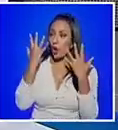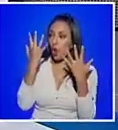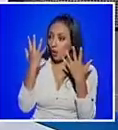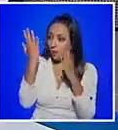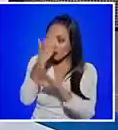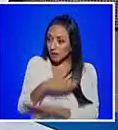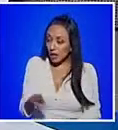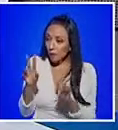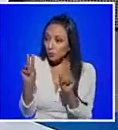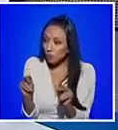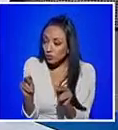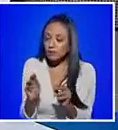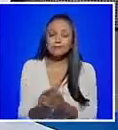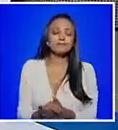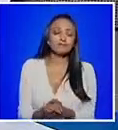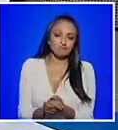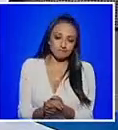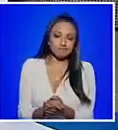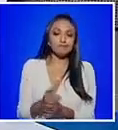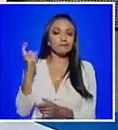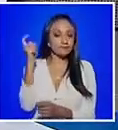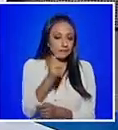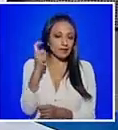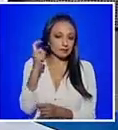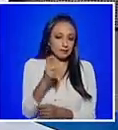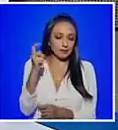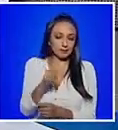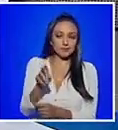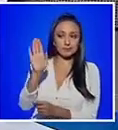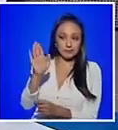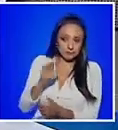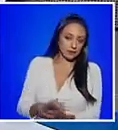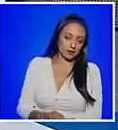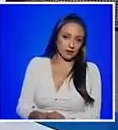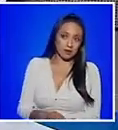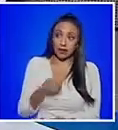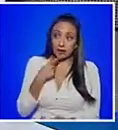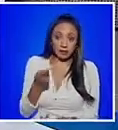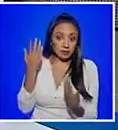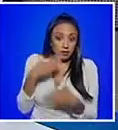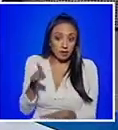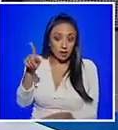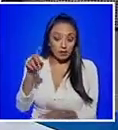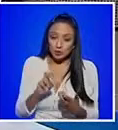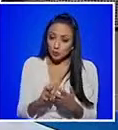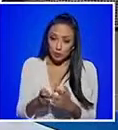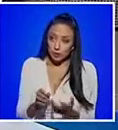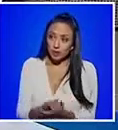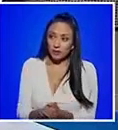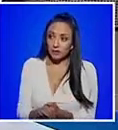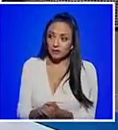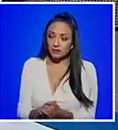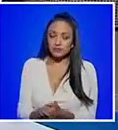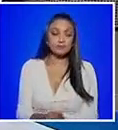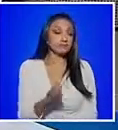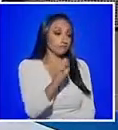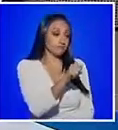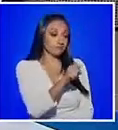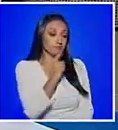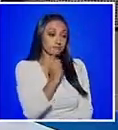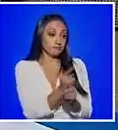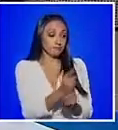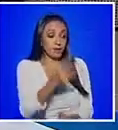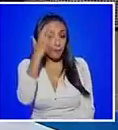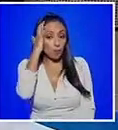que los vecinos realmente necesitan. Ellos están manifestando que ya esto acarrea otro tipo de problemas. Exacto, Andrea, preocupa que